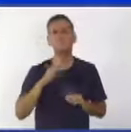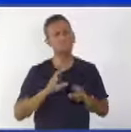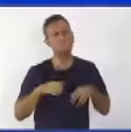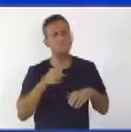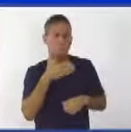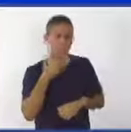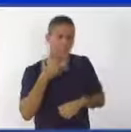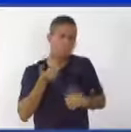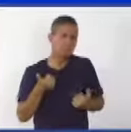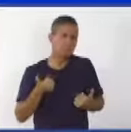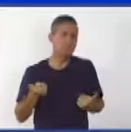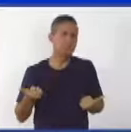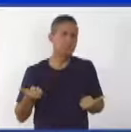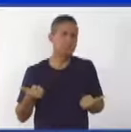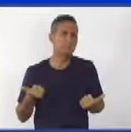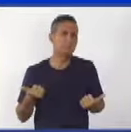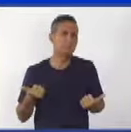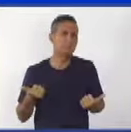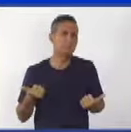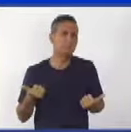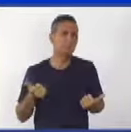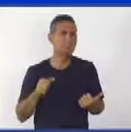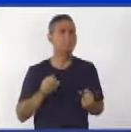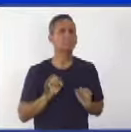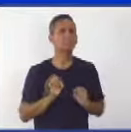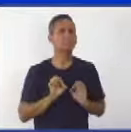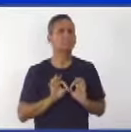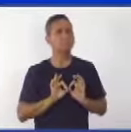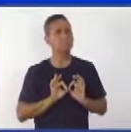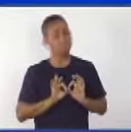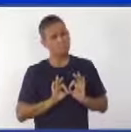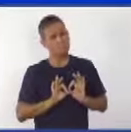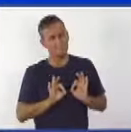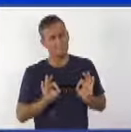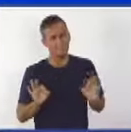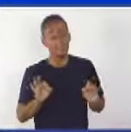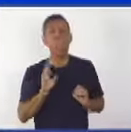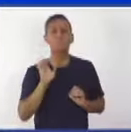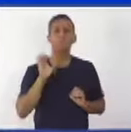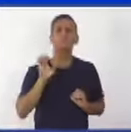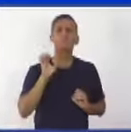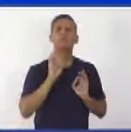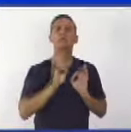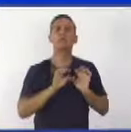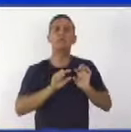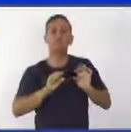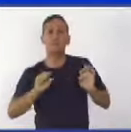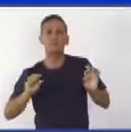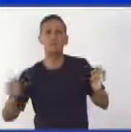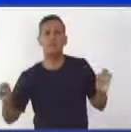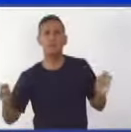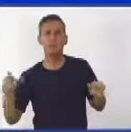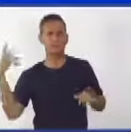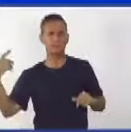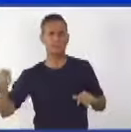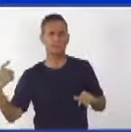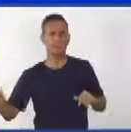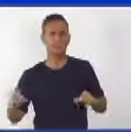capítulo bueno pues en el epígrafe para la ejercitación gramatical léxica y